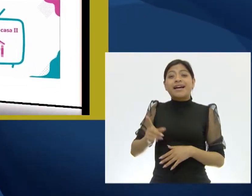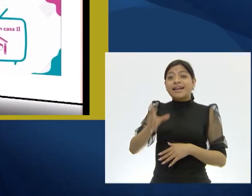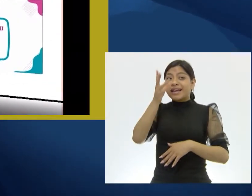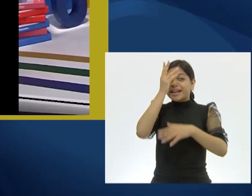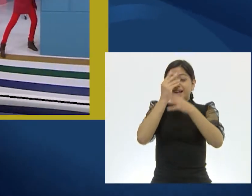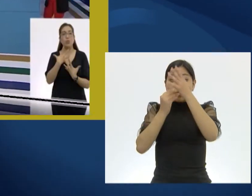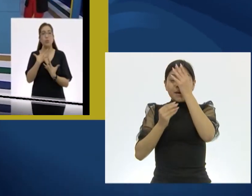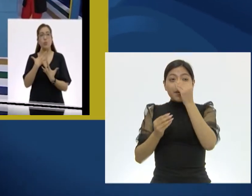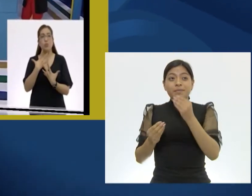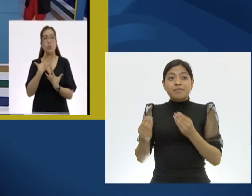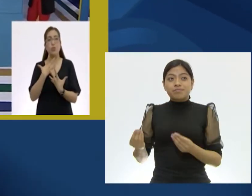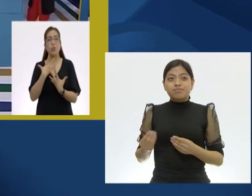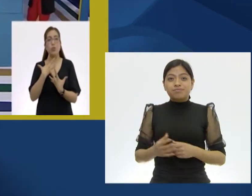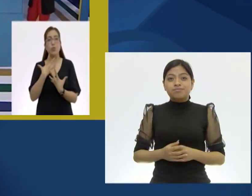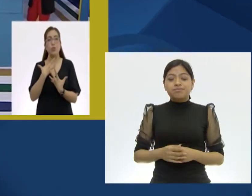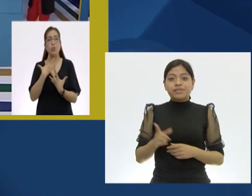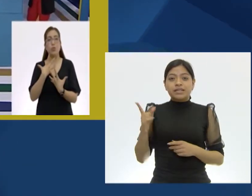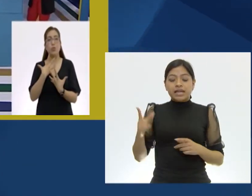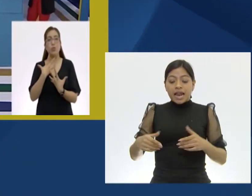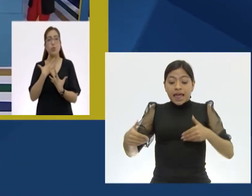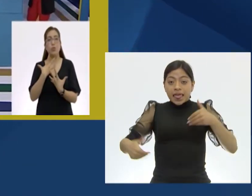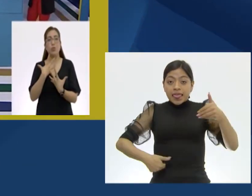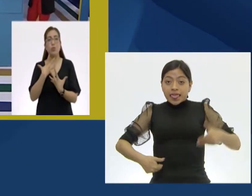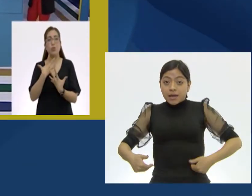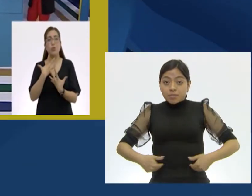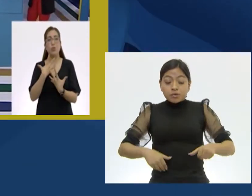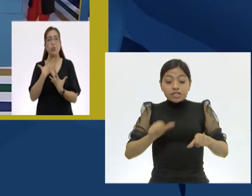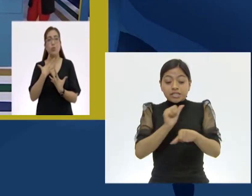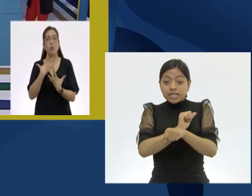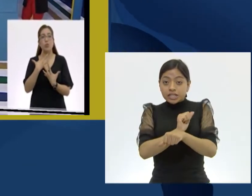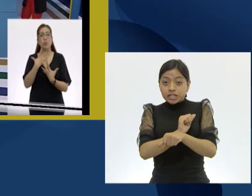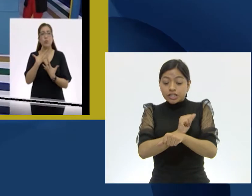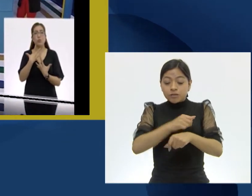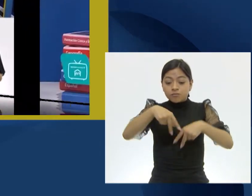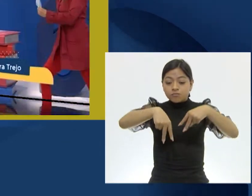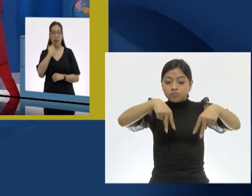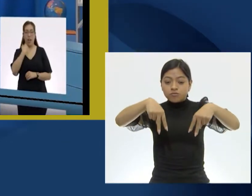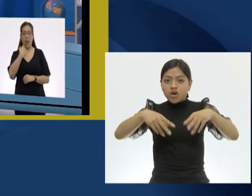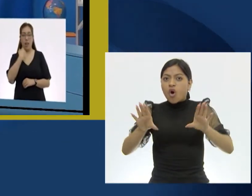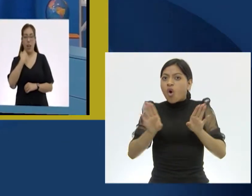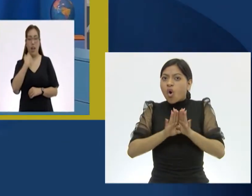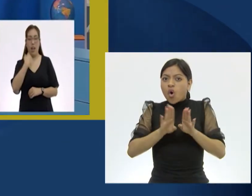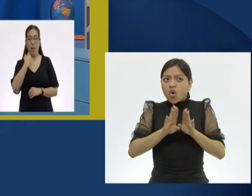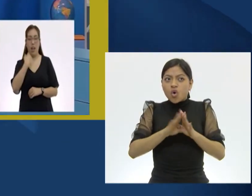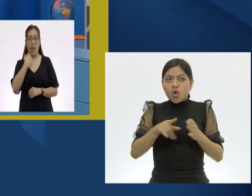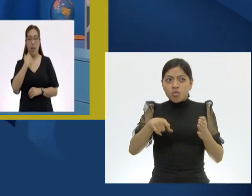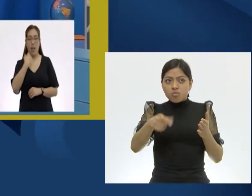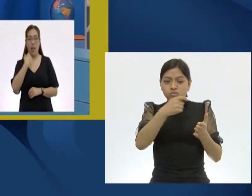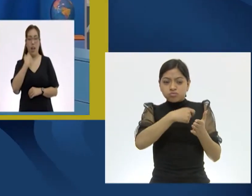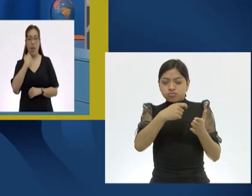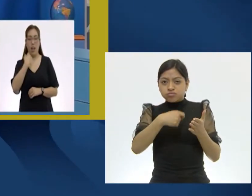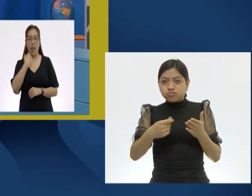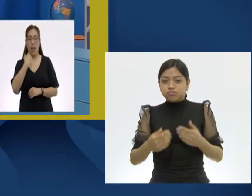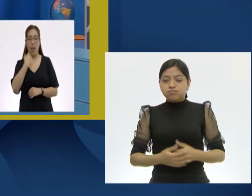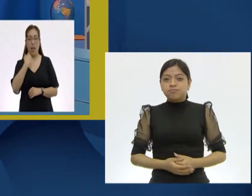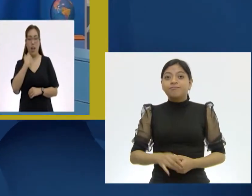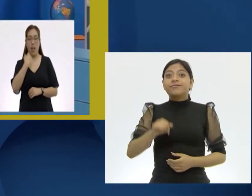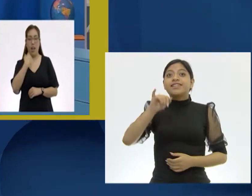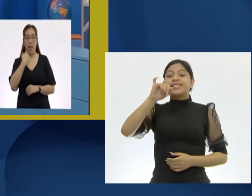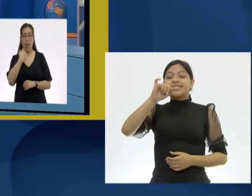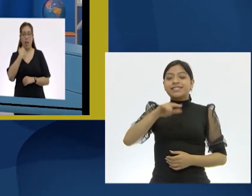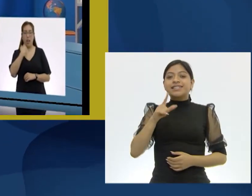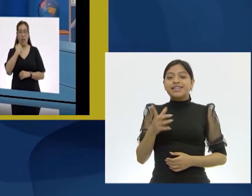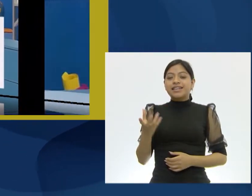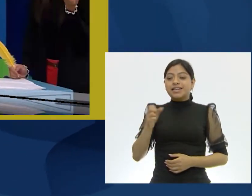es un texto teatral. Sí, me acuerdo muy bien, ¿no? Esa parte en la que emulaban a